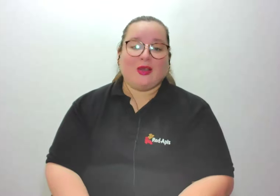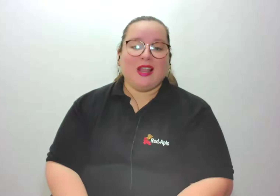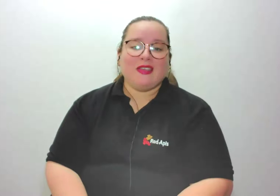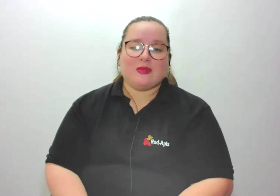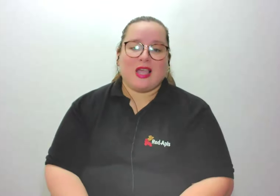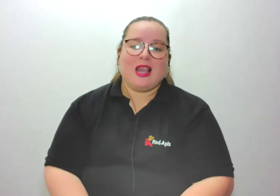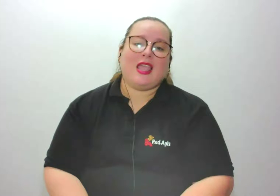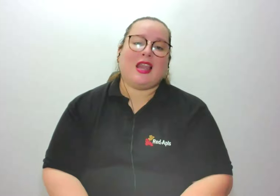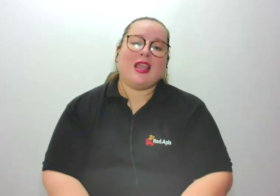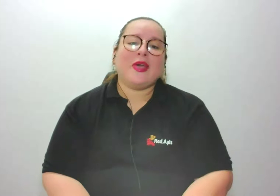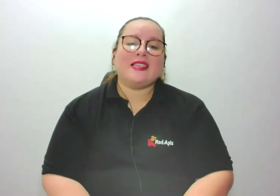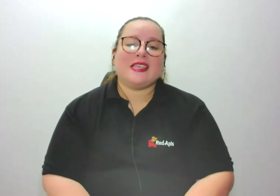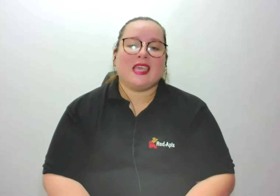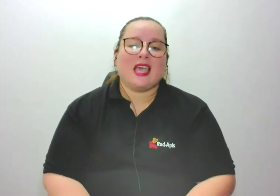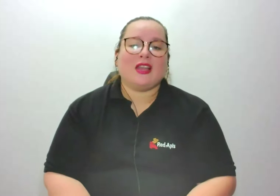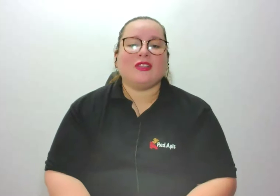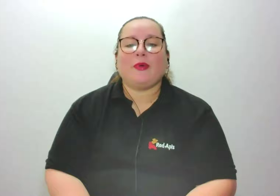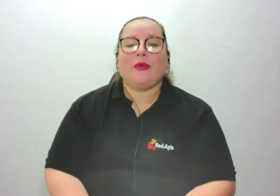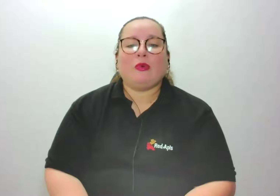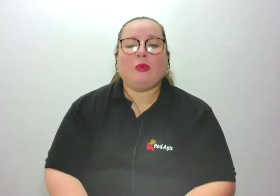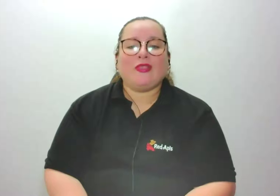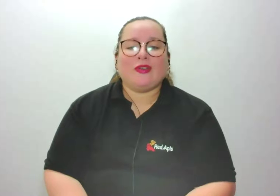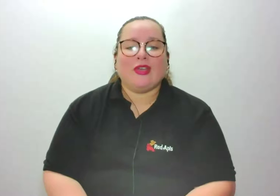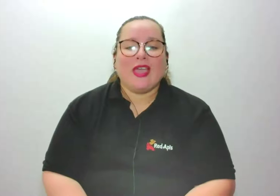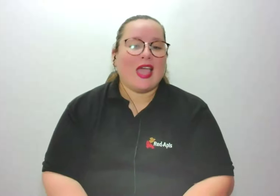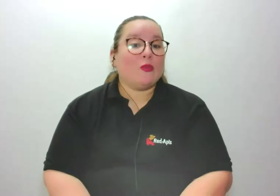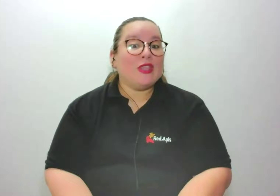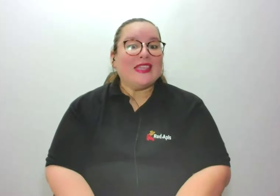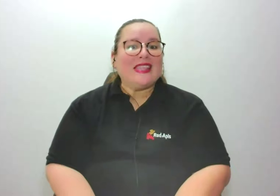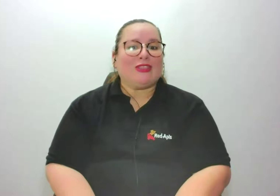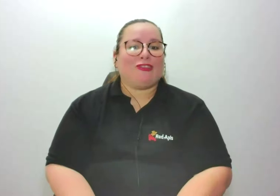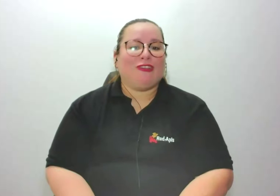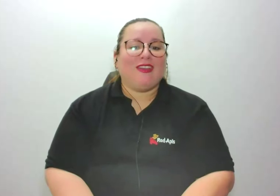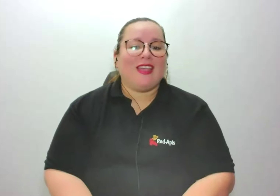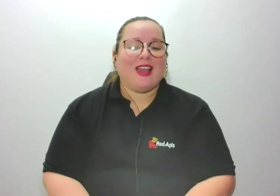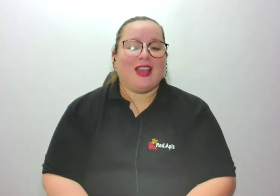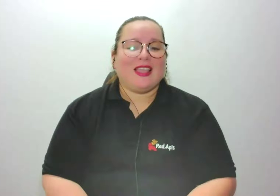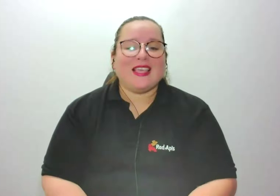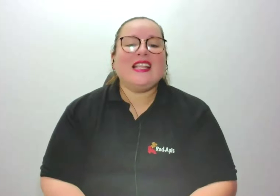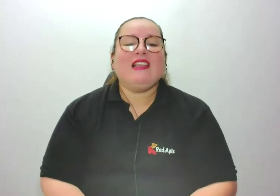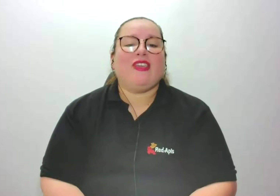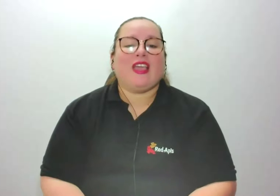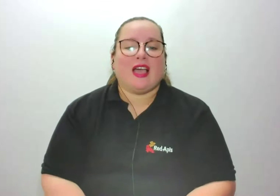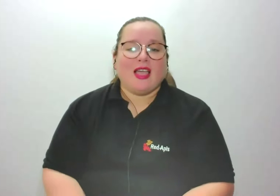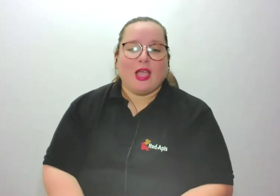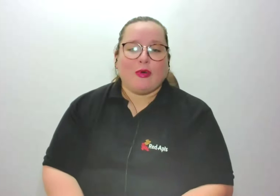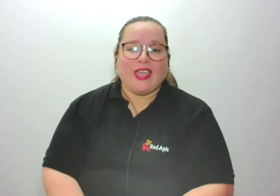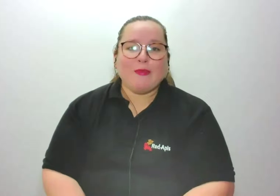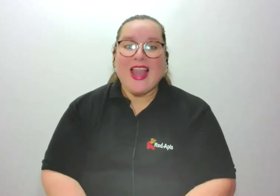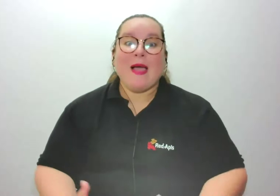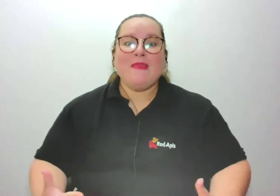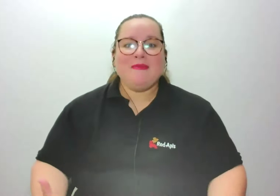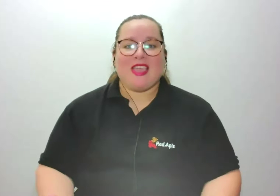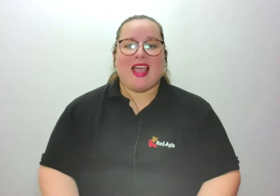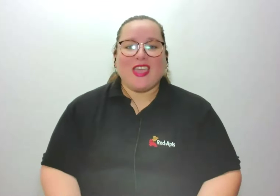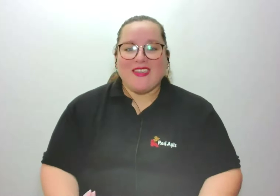La vernácula visual en la lengua de señas, al contar, por ejemplo, un cuento, es algo muy distinto. ¿Qué significa? Por